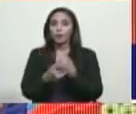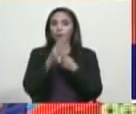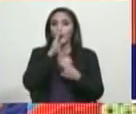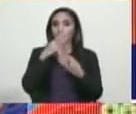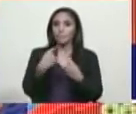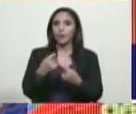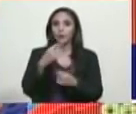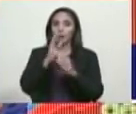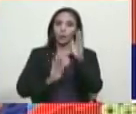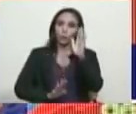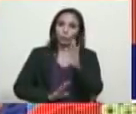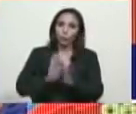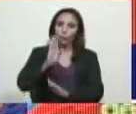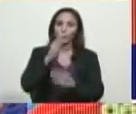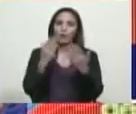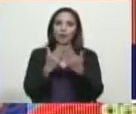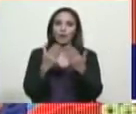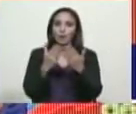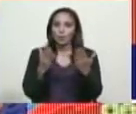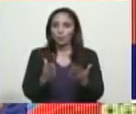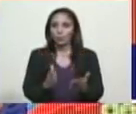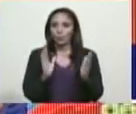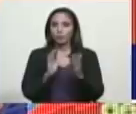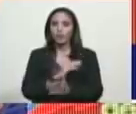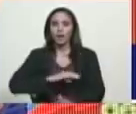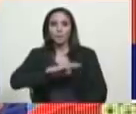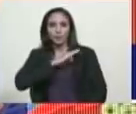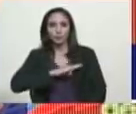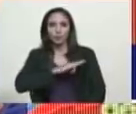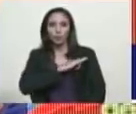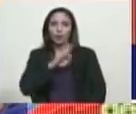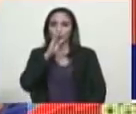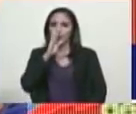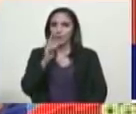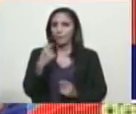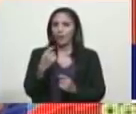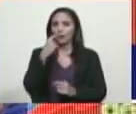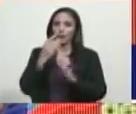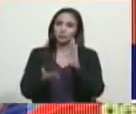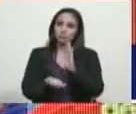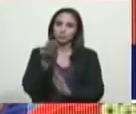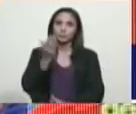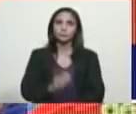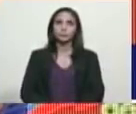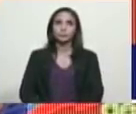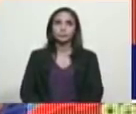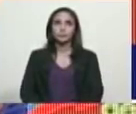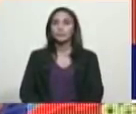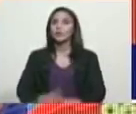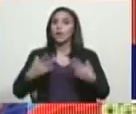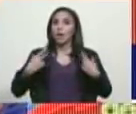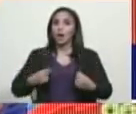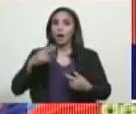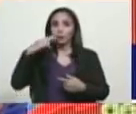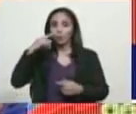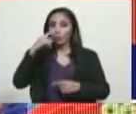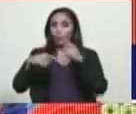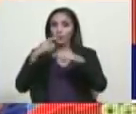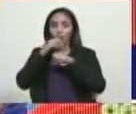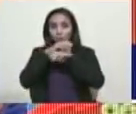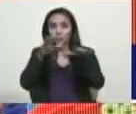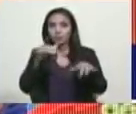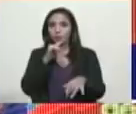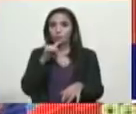becas educativas, de las misiones, le pido al profesor Aristóbulo que mañana anuncie los montos de las